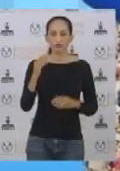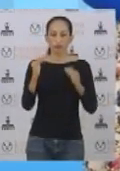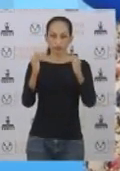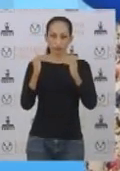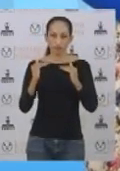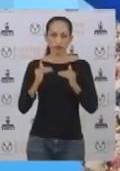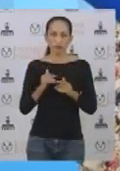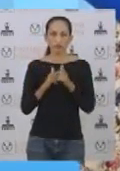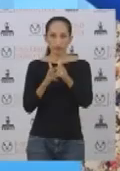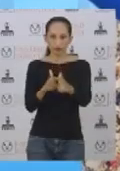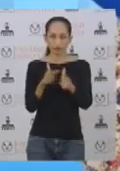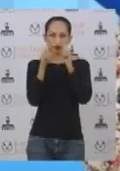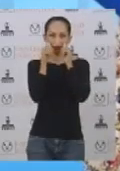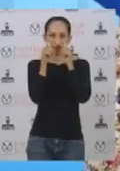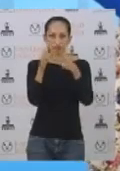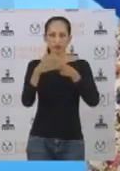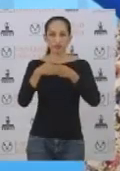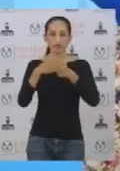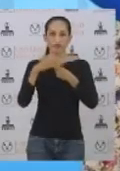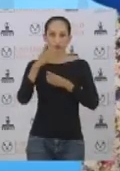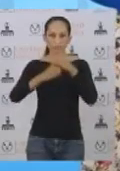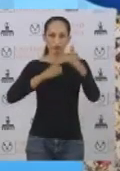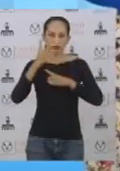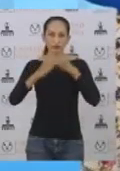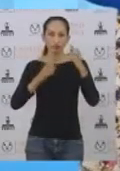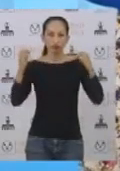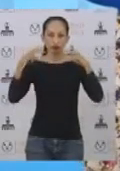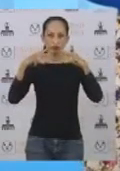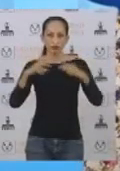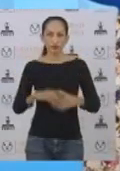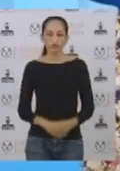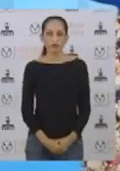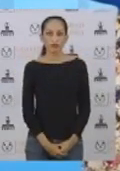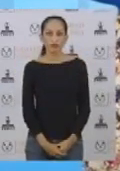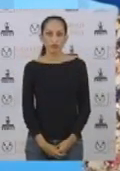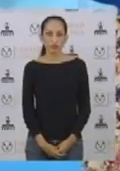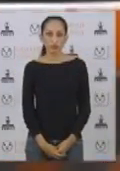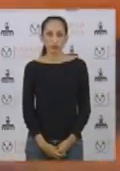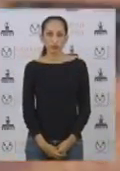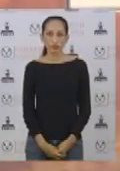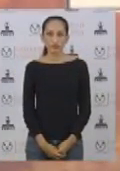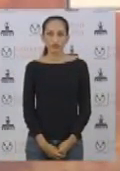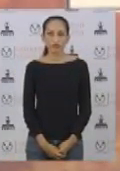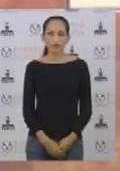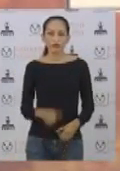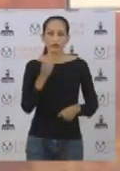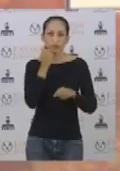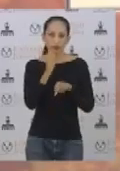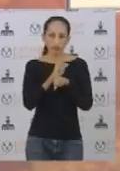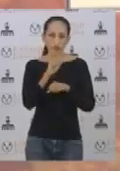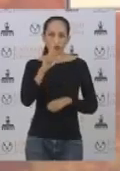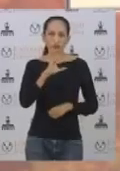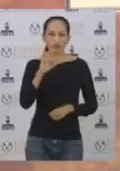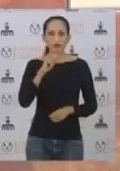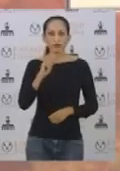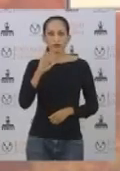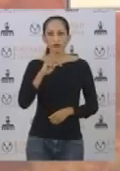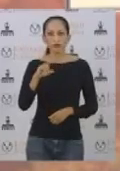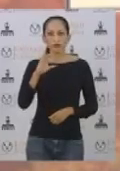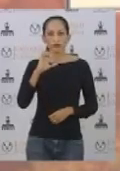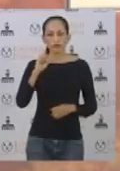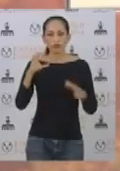que platicarle. Quédese con nosotros y yo lo espero en la próxima edición de Deportes en Corto. La Secretaría de Extensión y